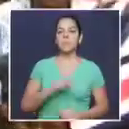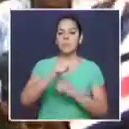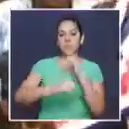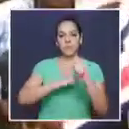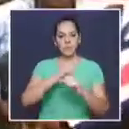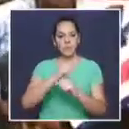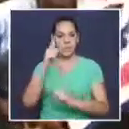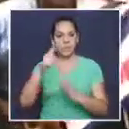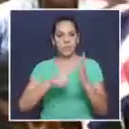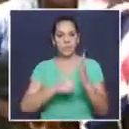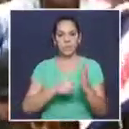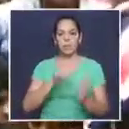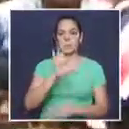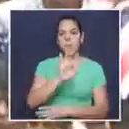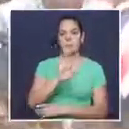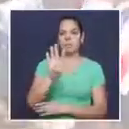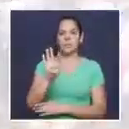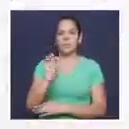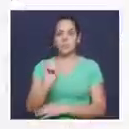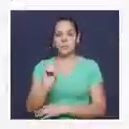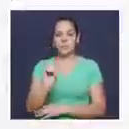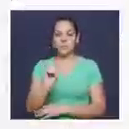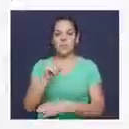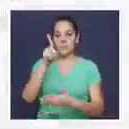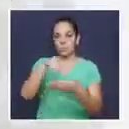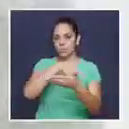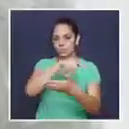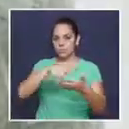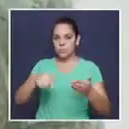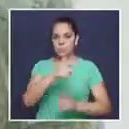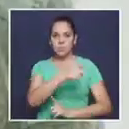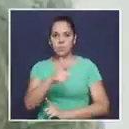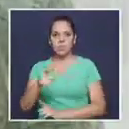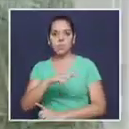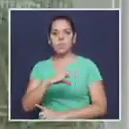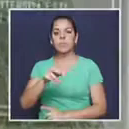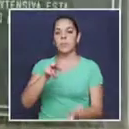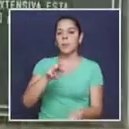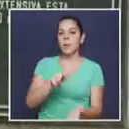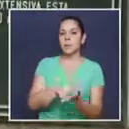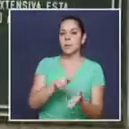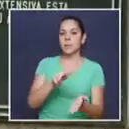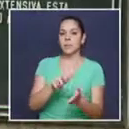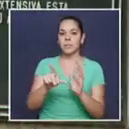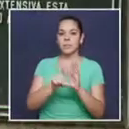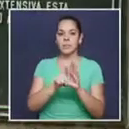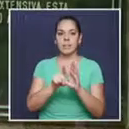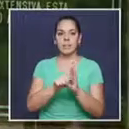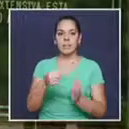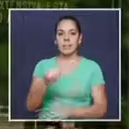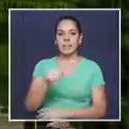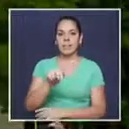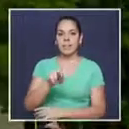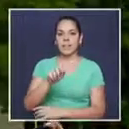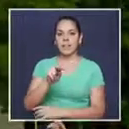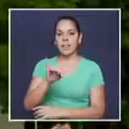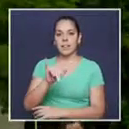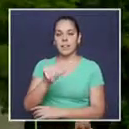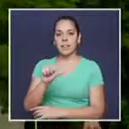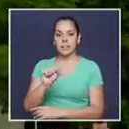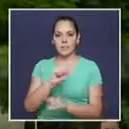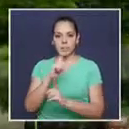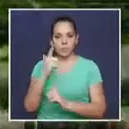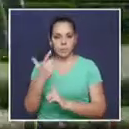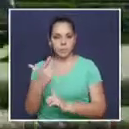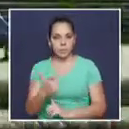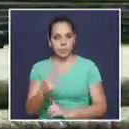década de 1940. Con la abolición del ejército y la aprobación de la Ley de Garantías Sociales, Costa Rica